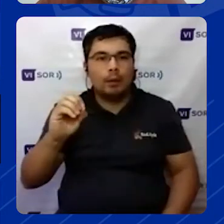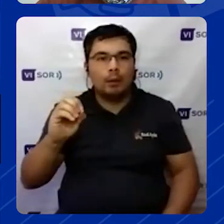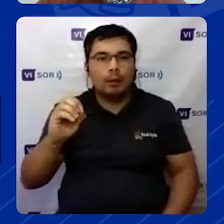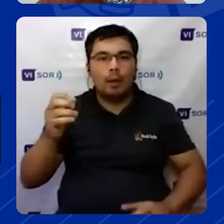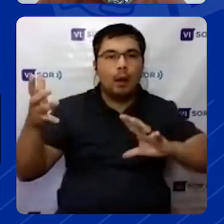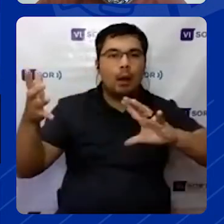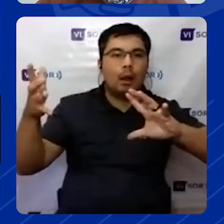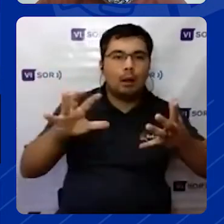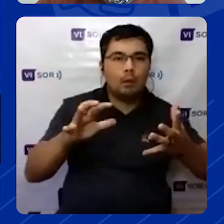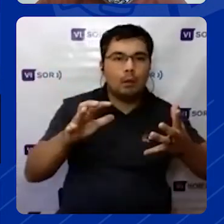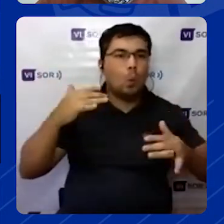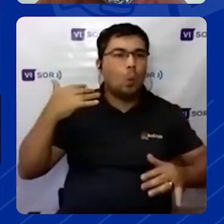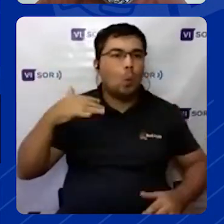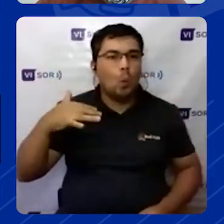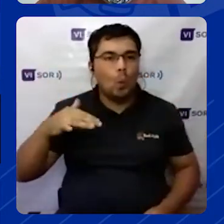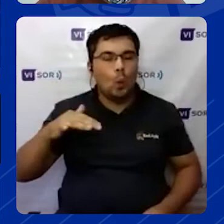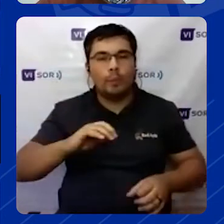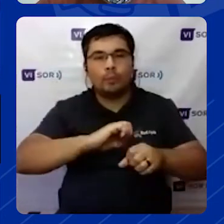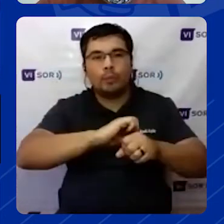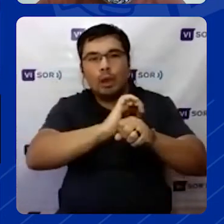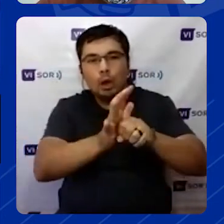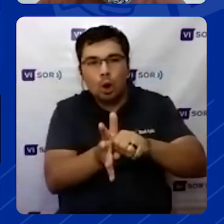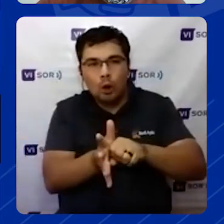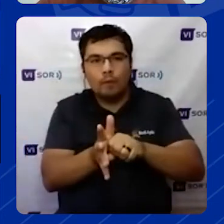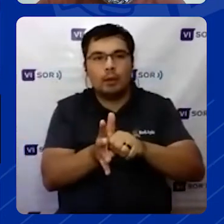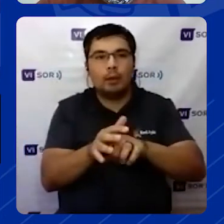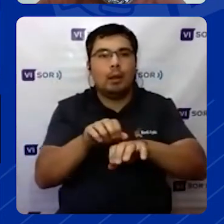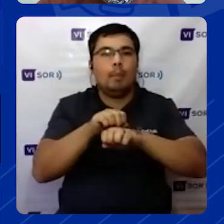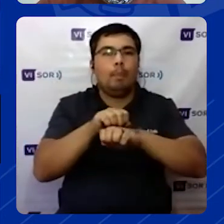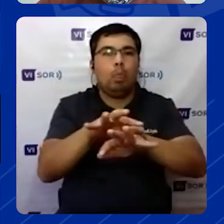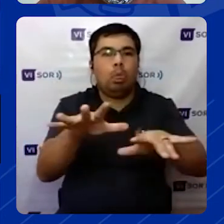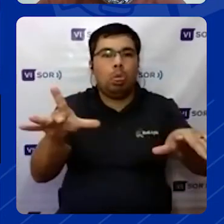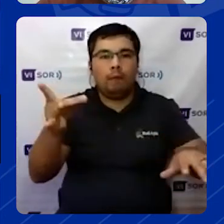la COVID y la pandemia y todo eso. Hemos hecho